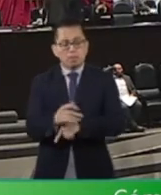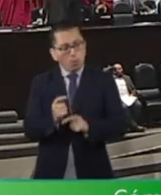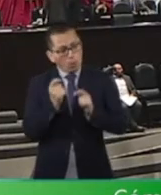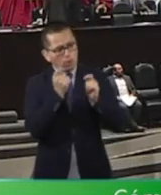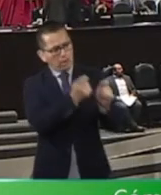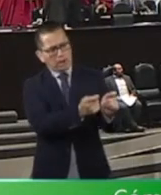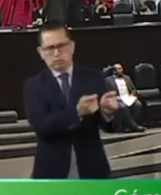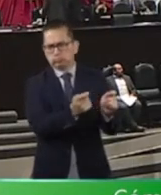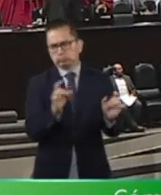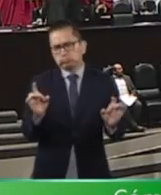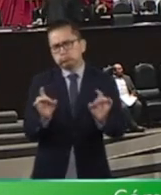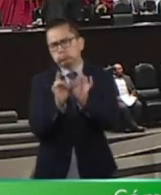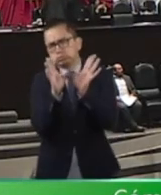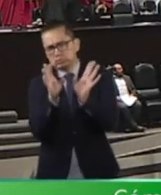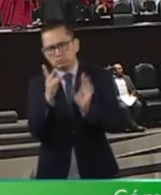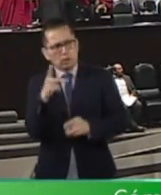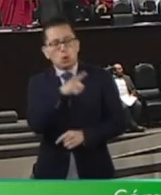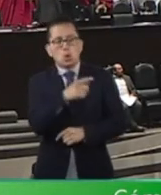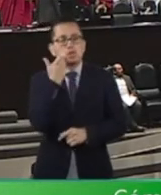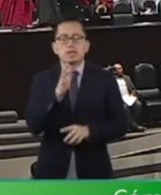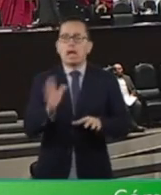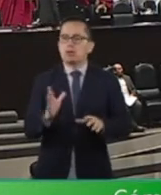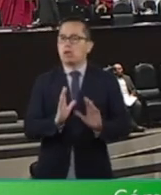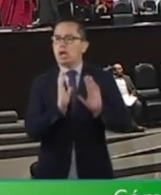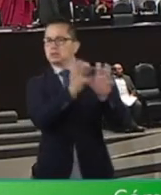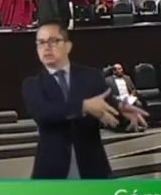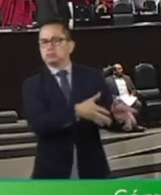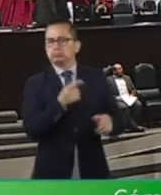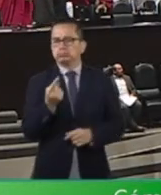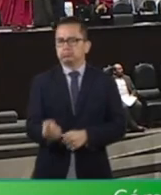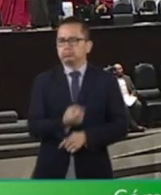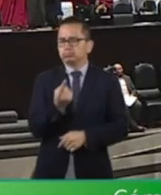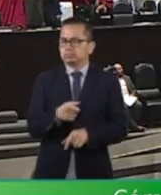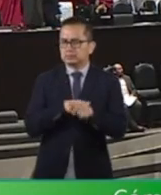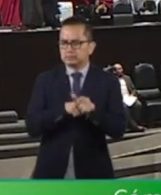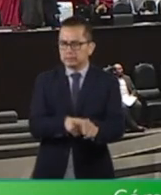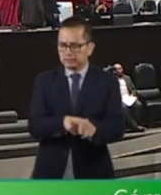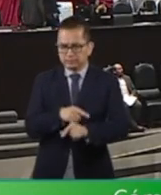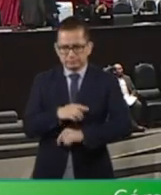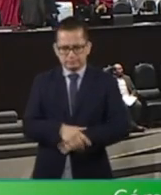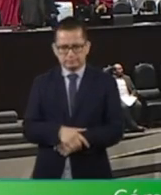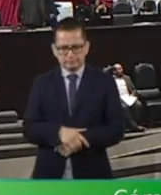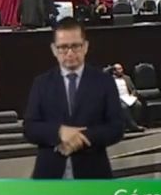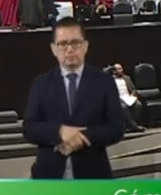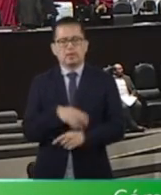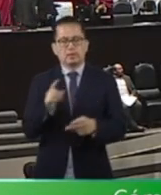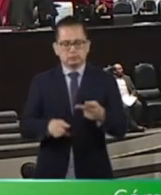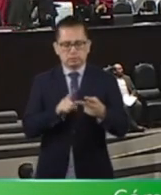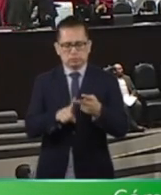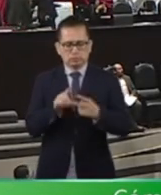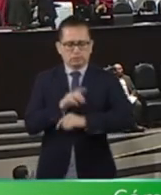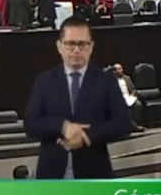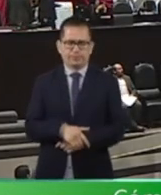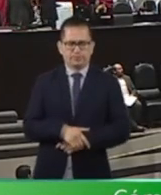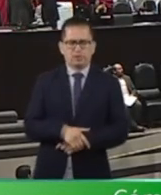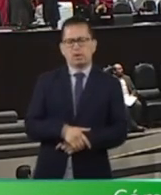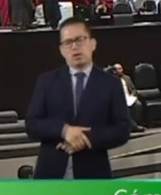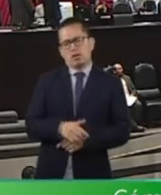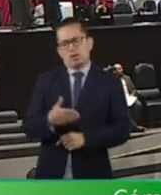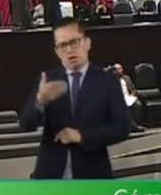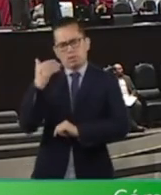por algo que sea permanente e indefinido. Segundo, en el caso Alvarado, Espinosa y otros contra